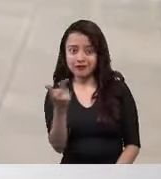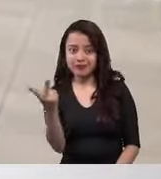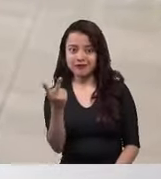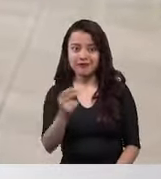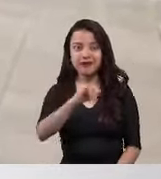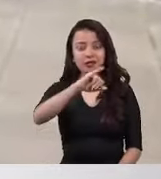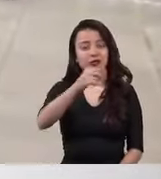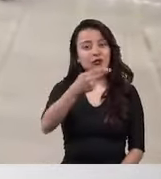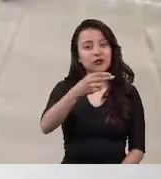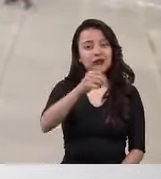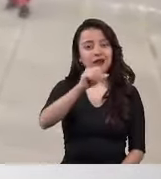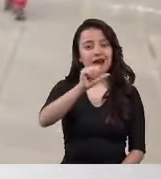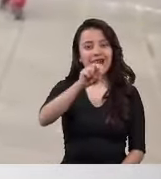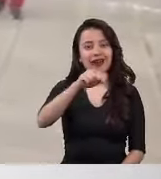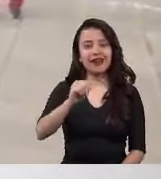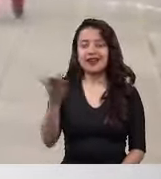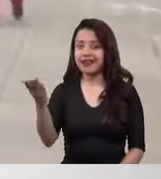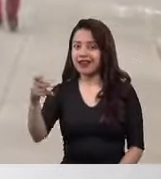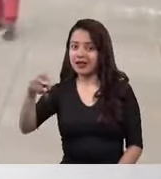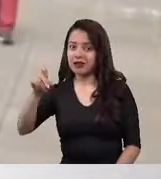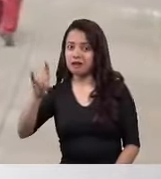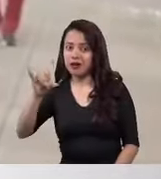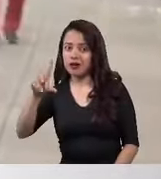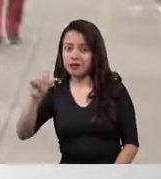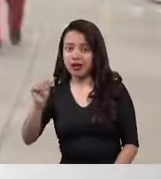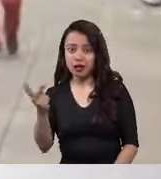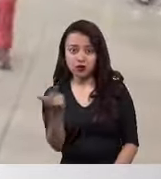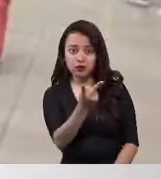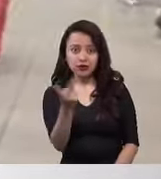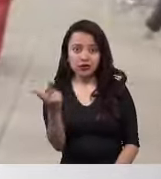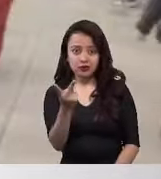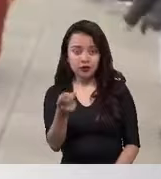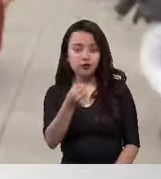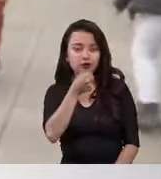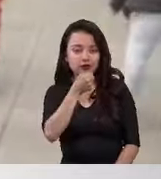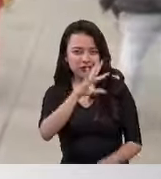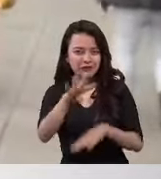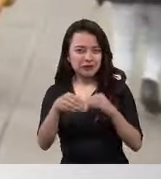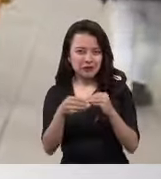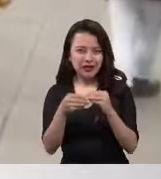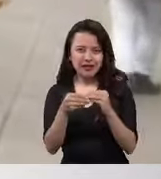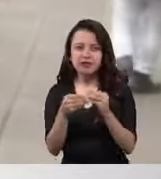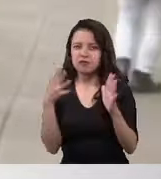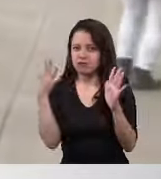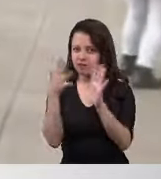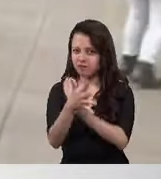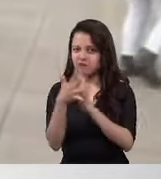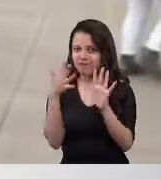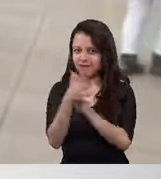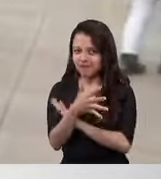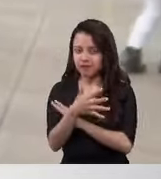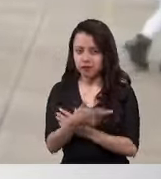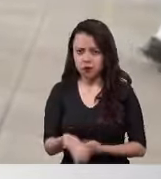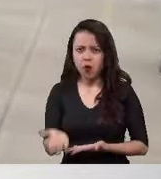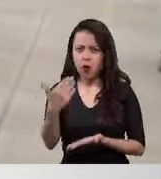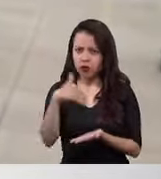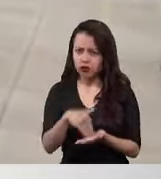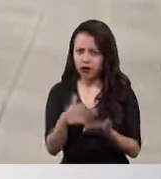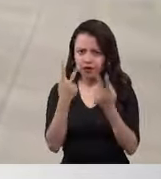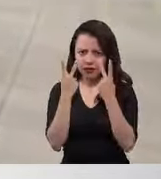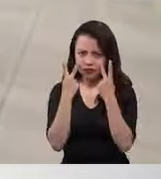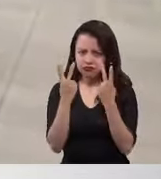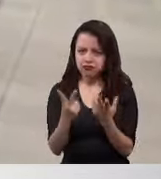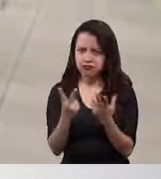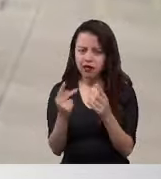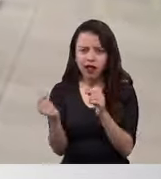y también mi querida Paula, ustedes también tienen noticias, historias. Reaparece el